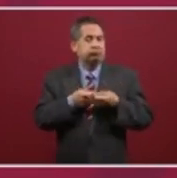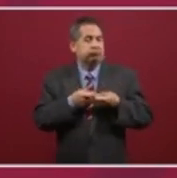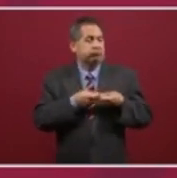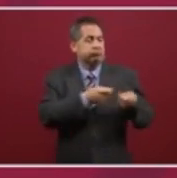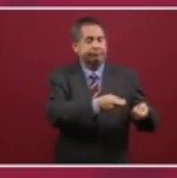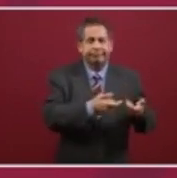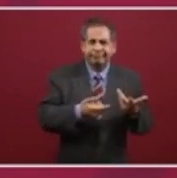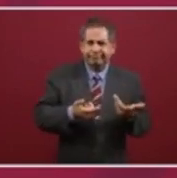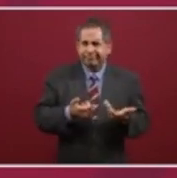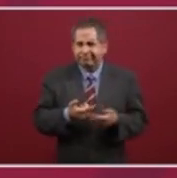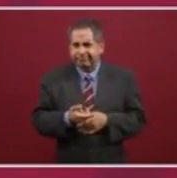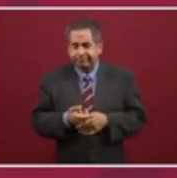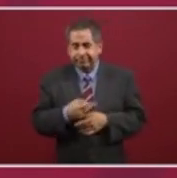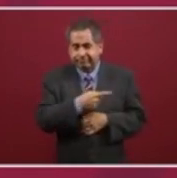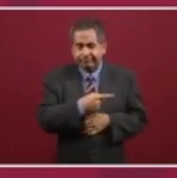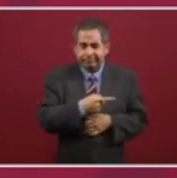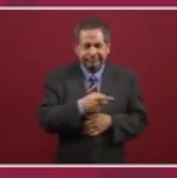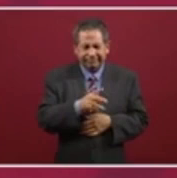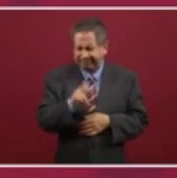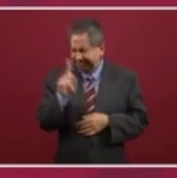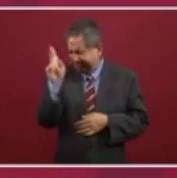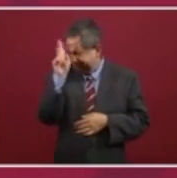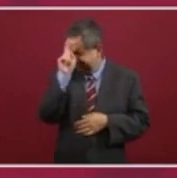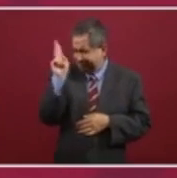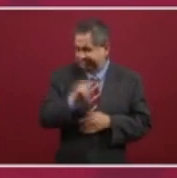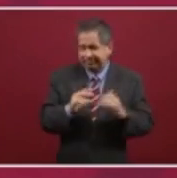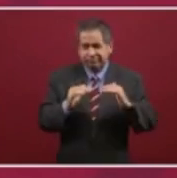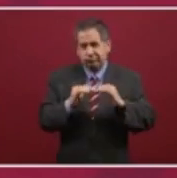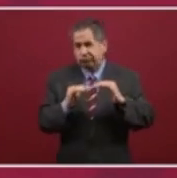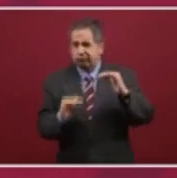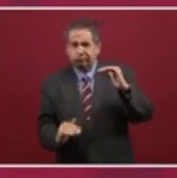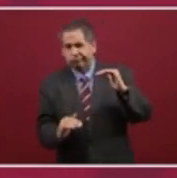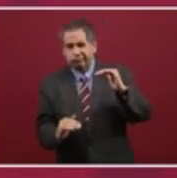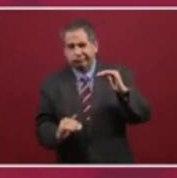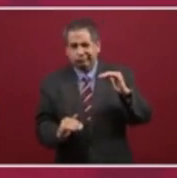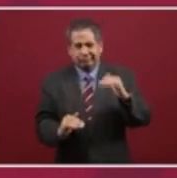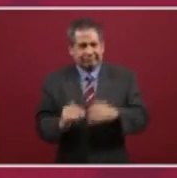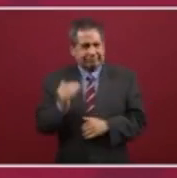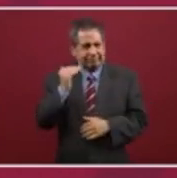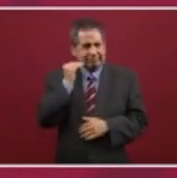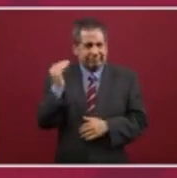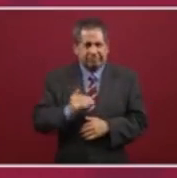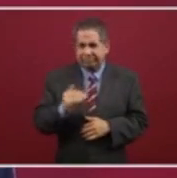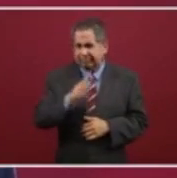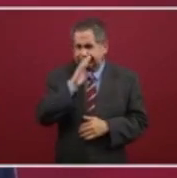hubiese producido esta monstruosa desigualdad que estamos padeciendo.